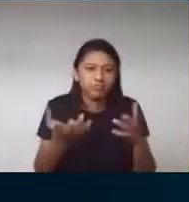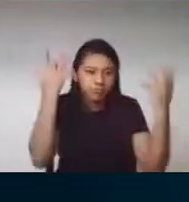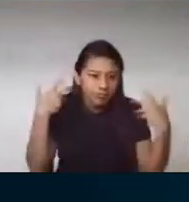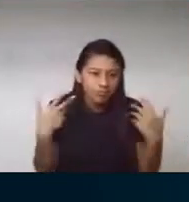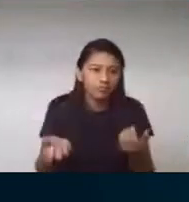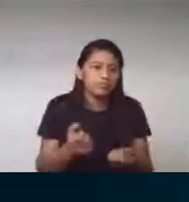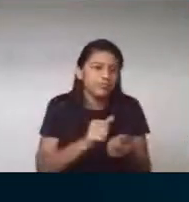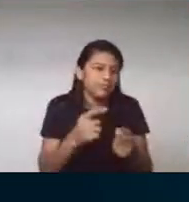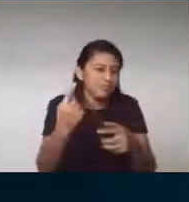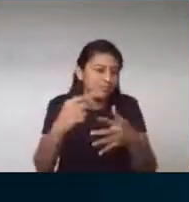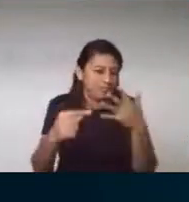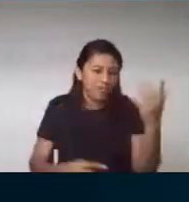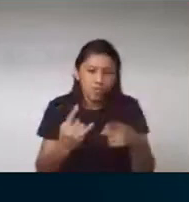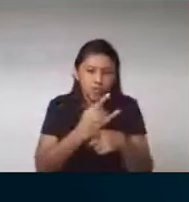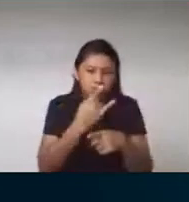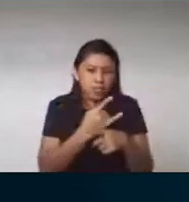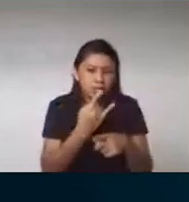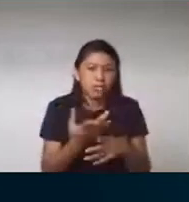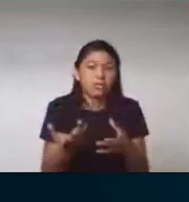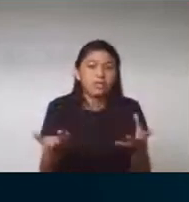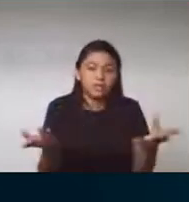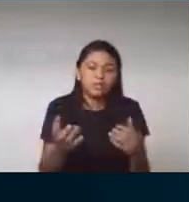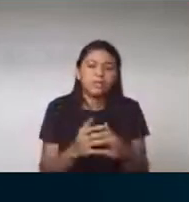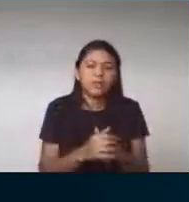Esa es la gran conclusión, digamos, de esa breve introducción